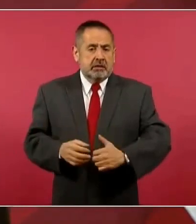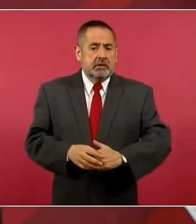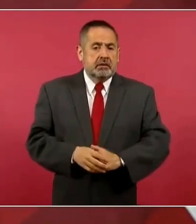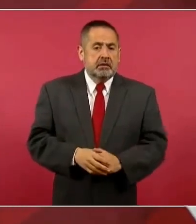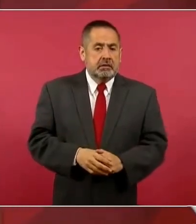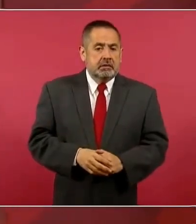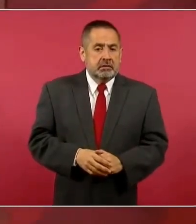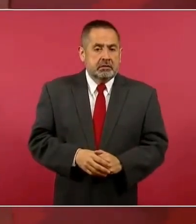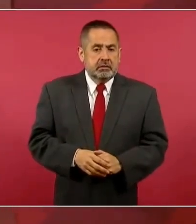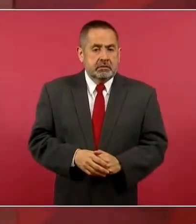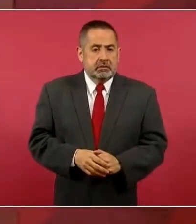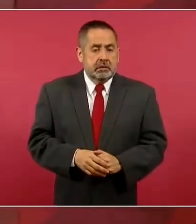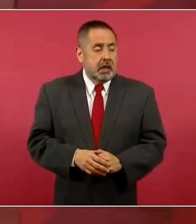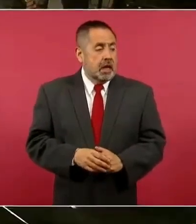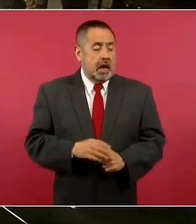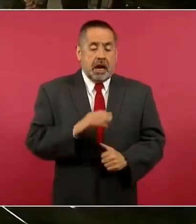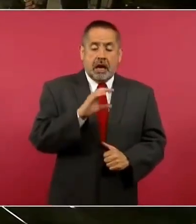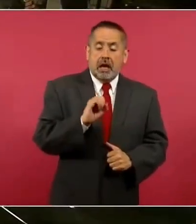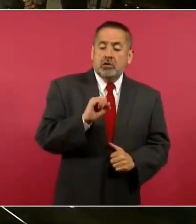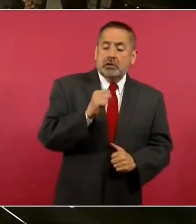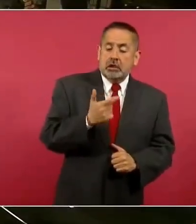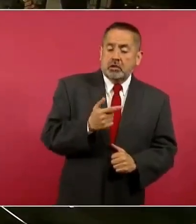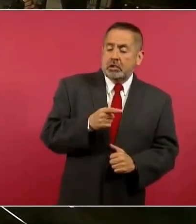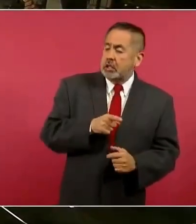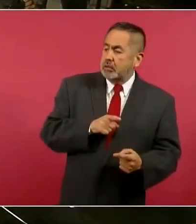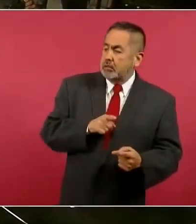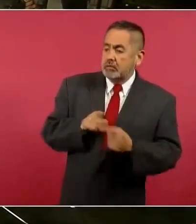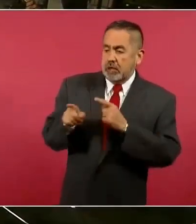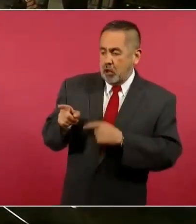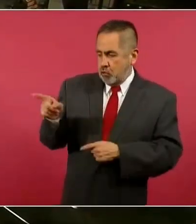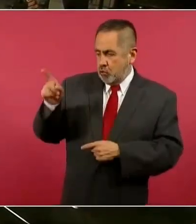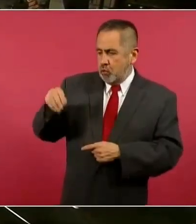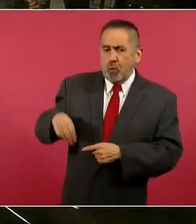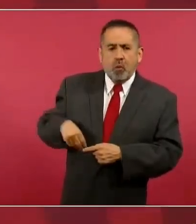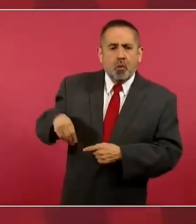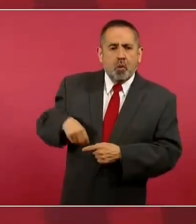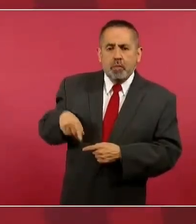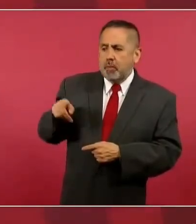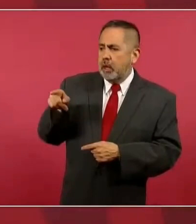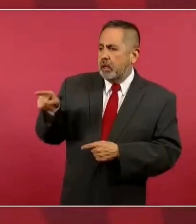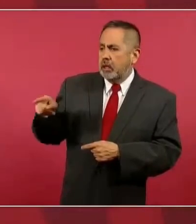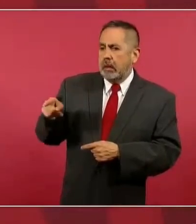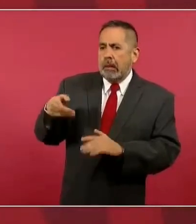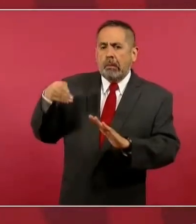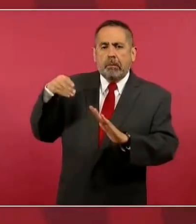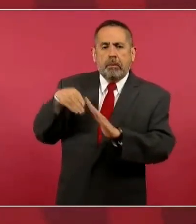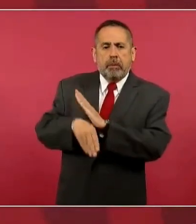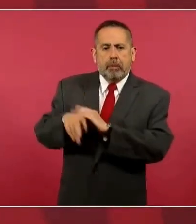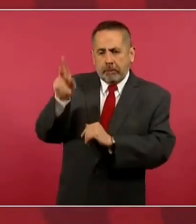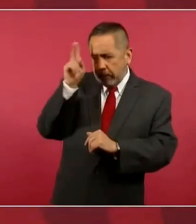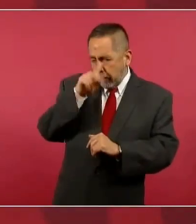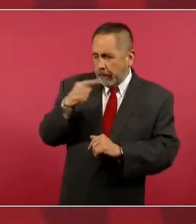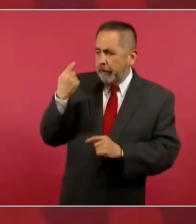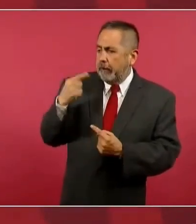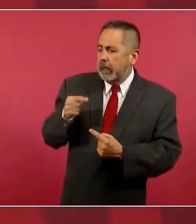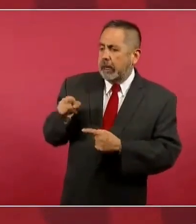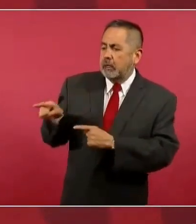y Salinas le contesta que sí, pero que él se los quitó, o sea, Zedillo.